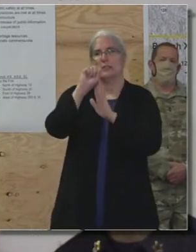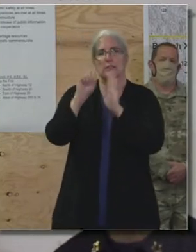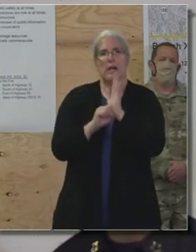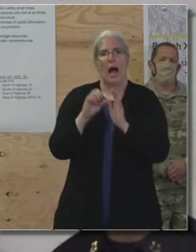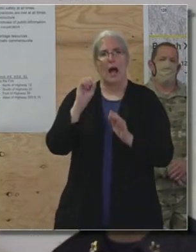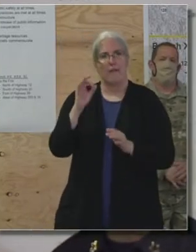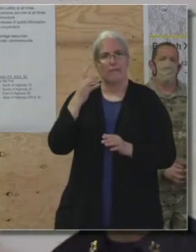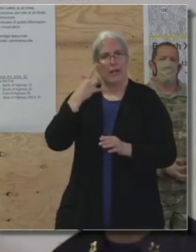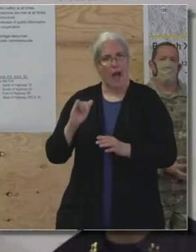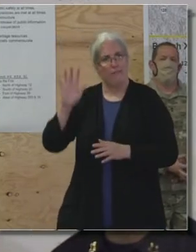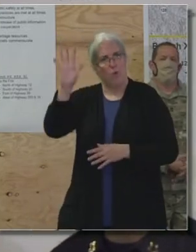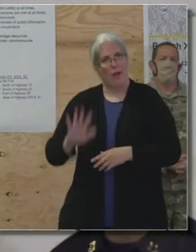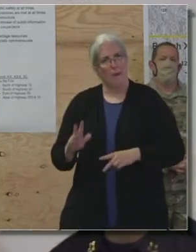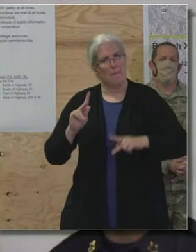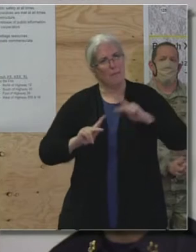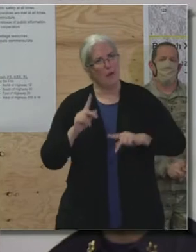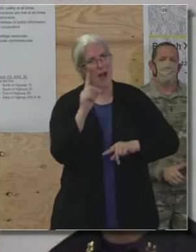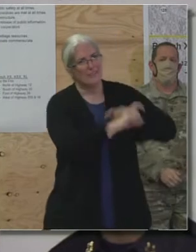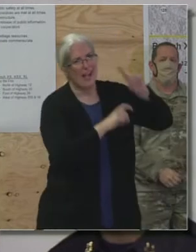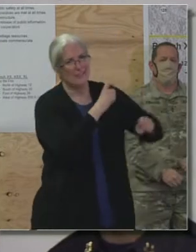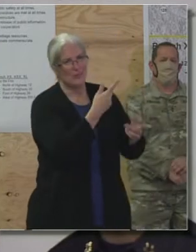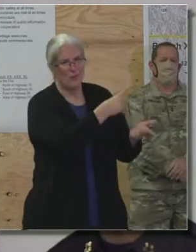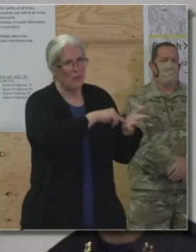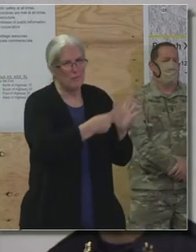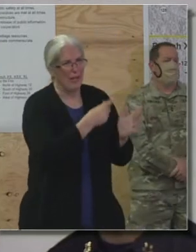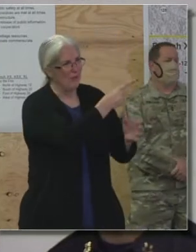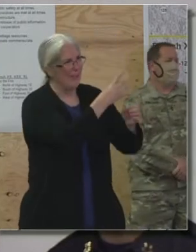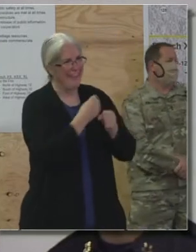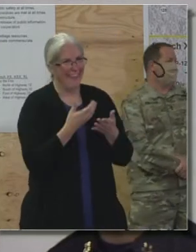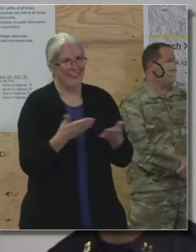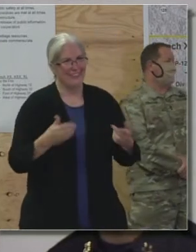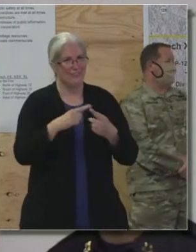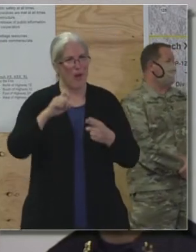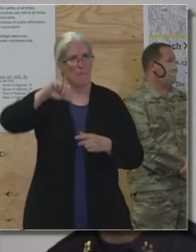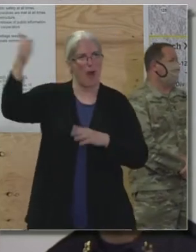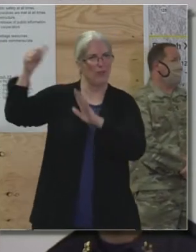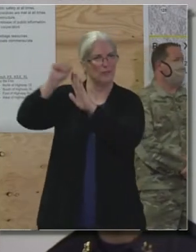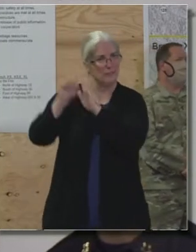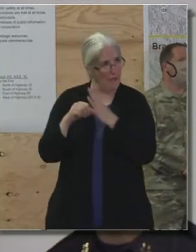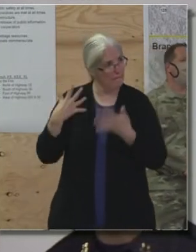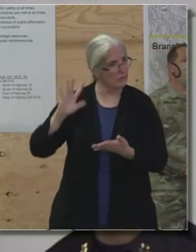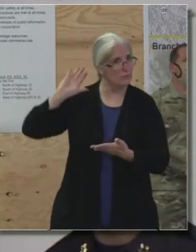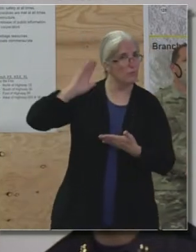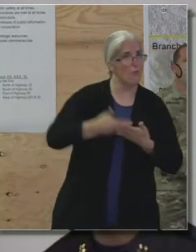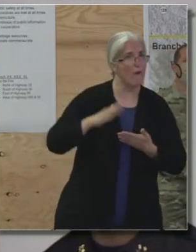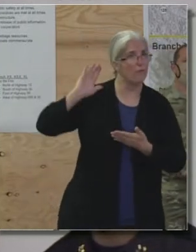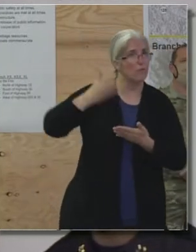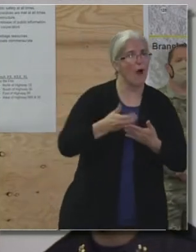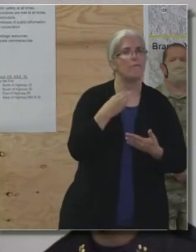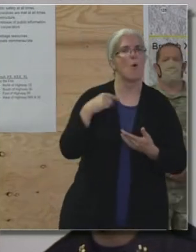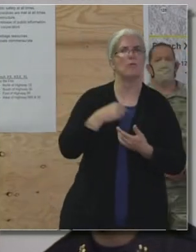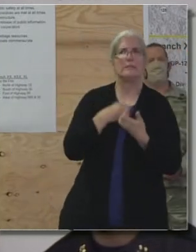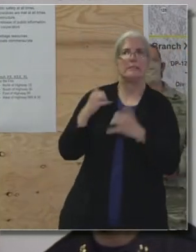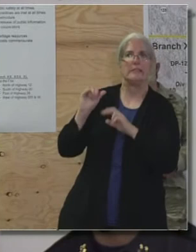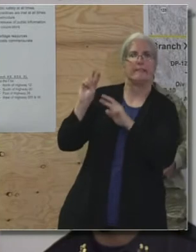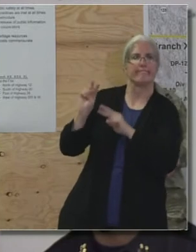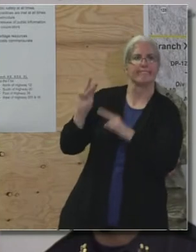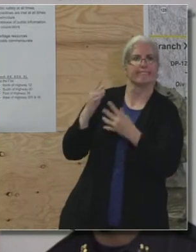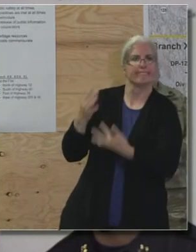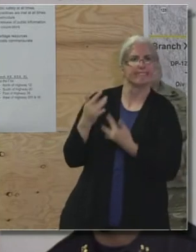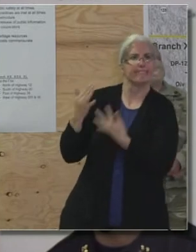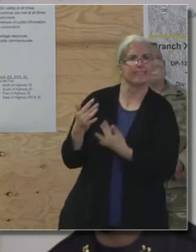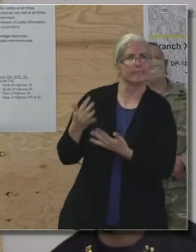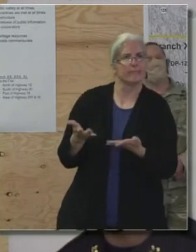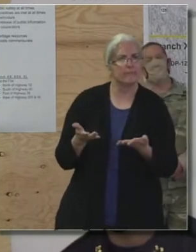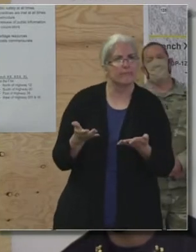estado puede especificar si ya están acá si lo esperamos en los días por venir